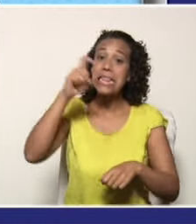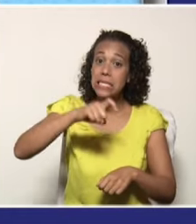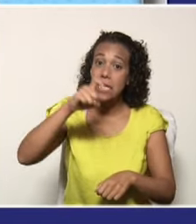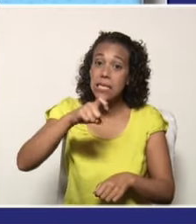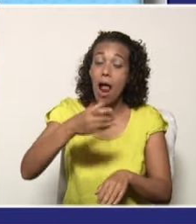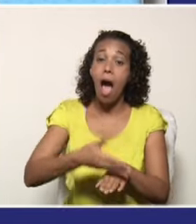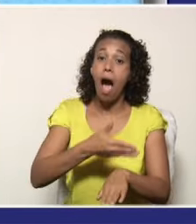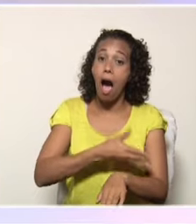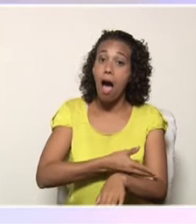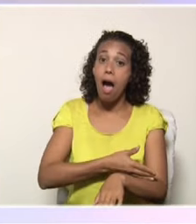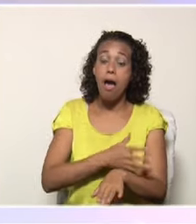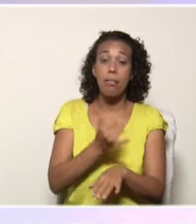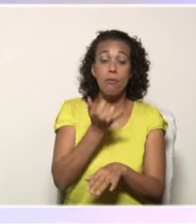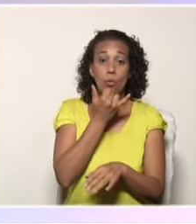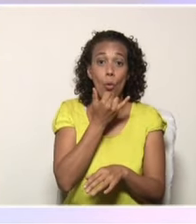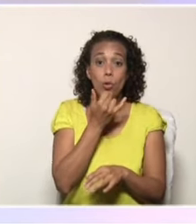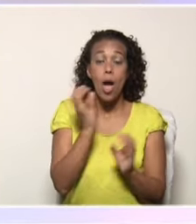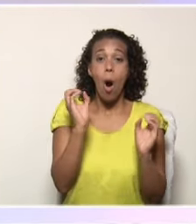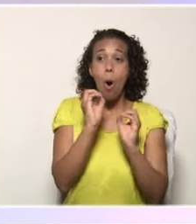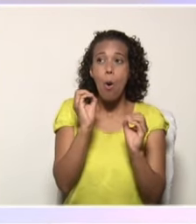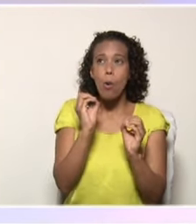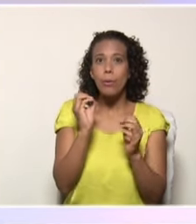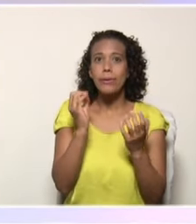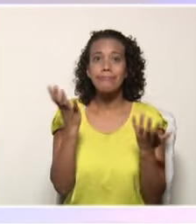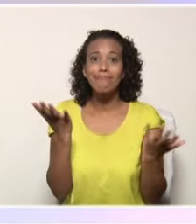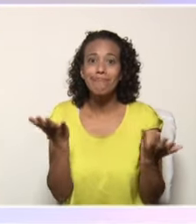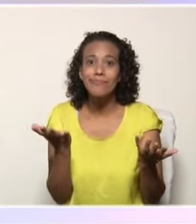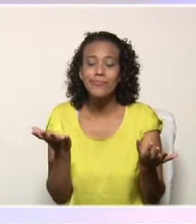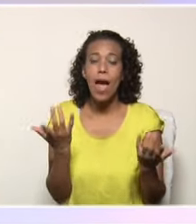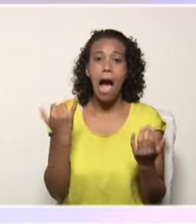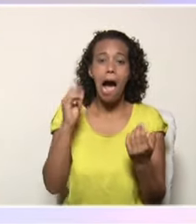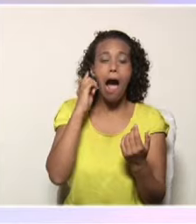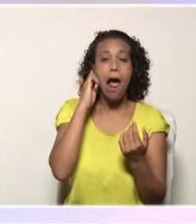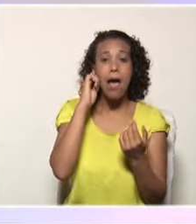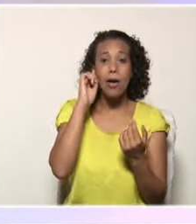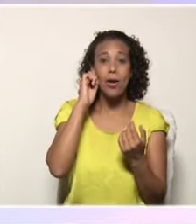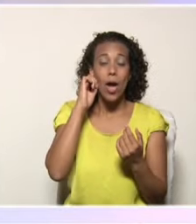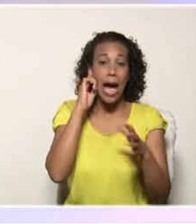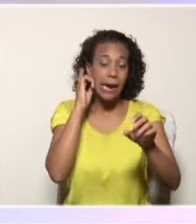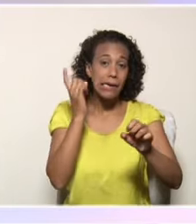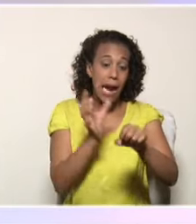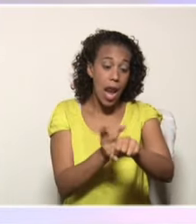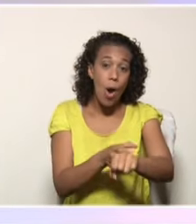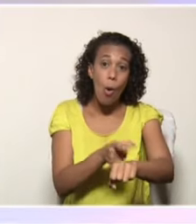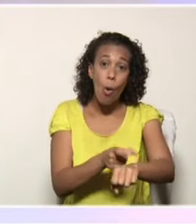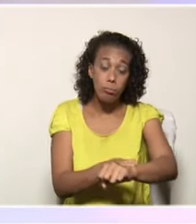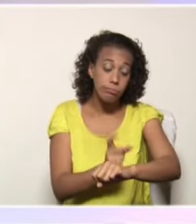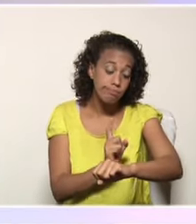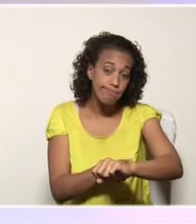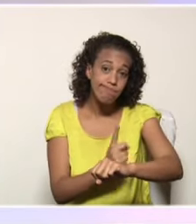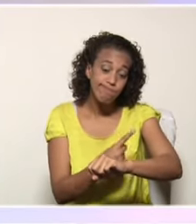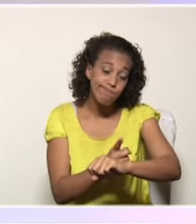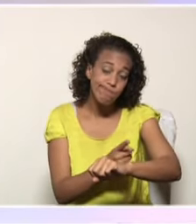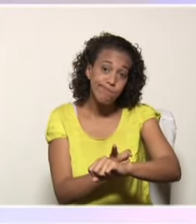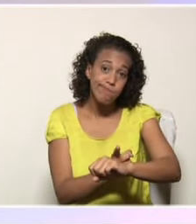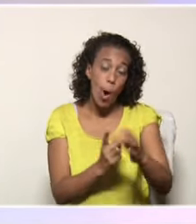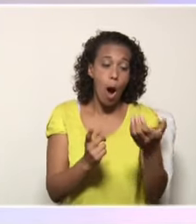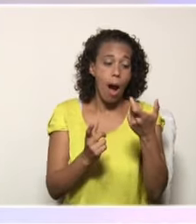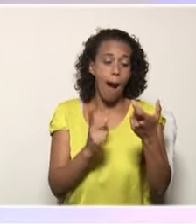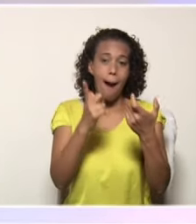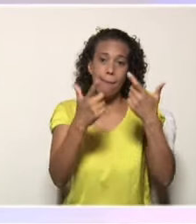las previsiones para no cometer ningún error, tener a la mano reloj de pulso o un